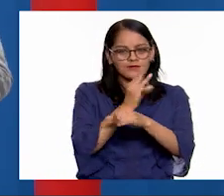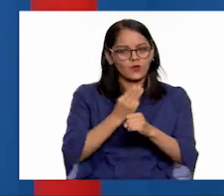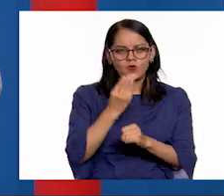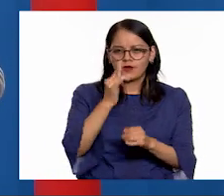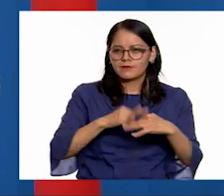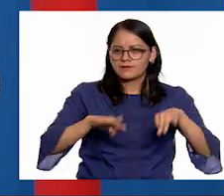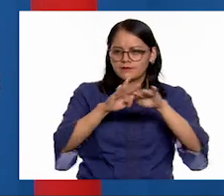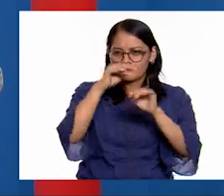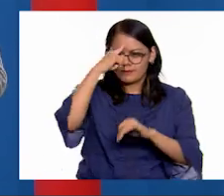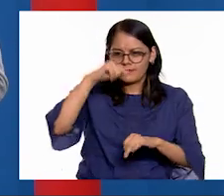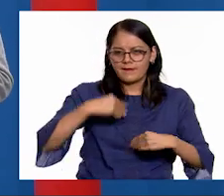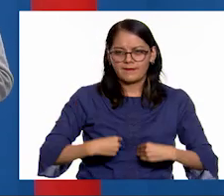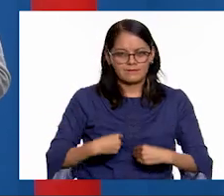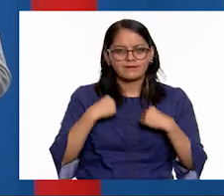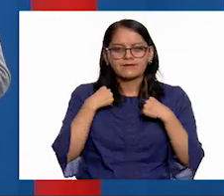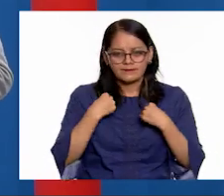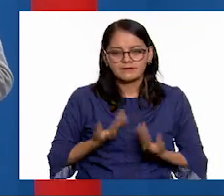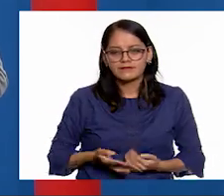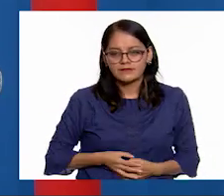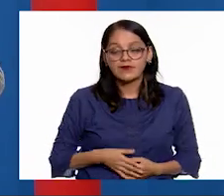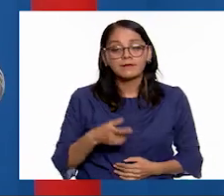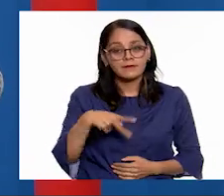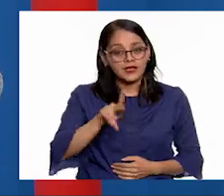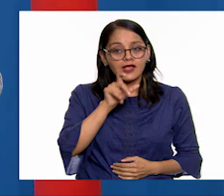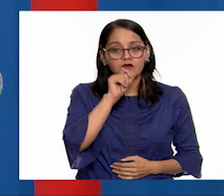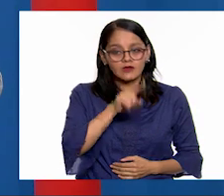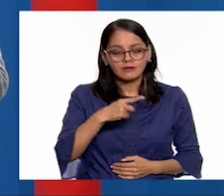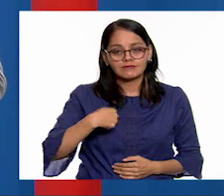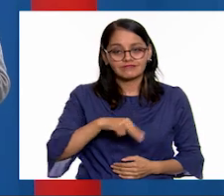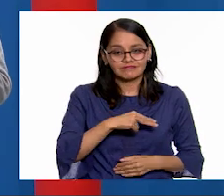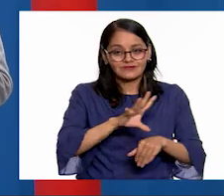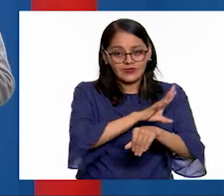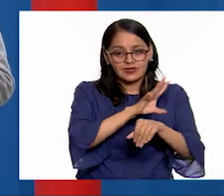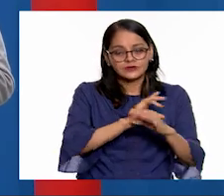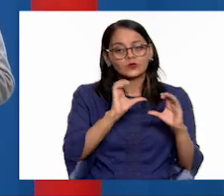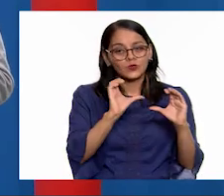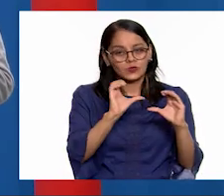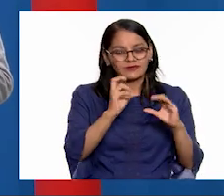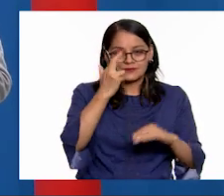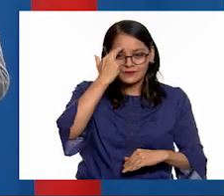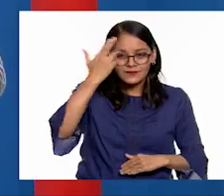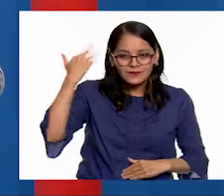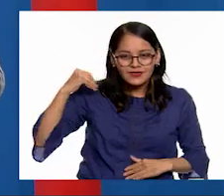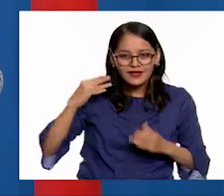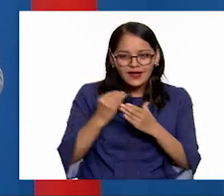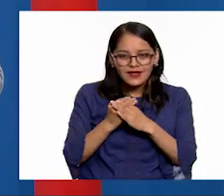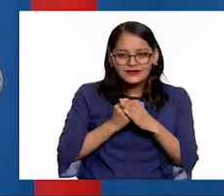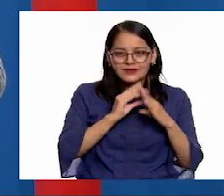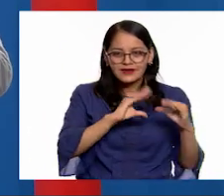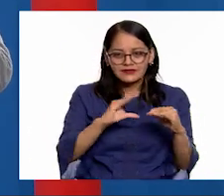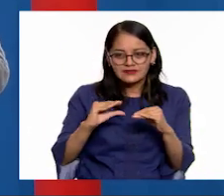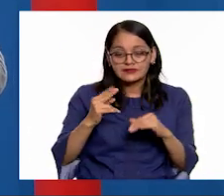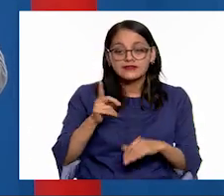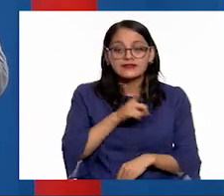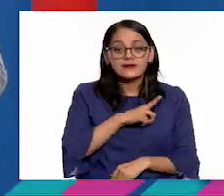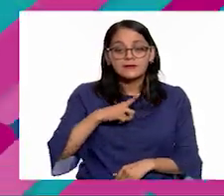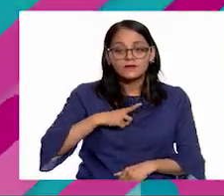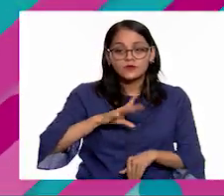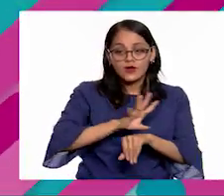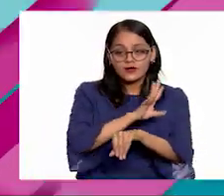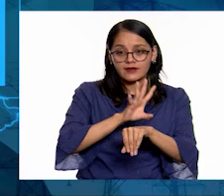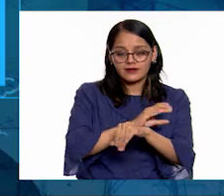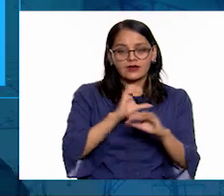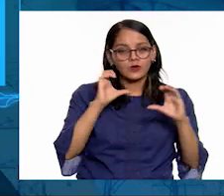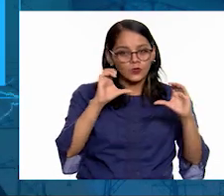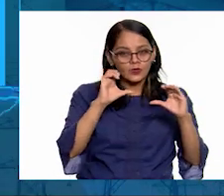importante para nuestras vidas. Así es. Pero también hay que cuidarla porque, como vimos en clases anteriores, debemos ser consumidores